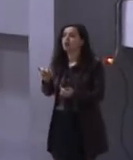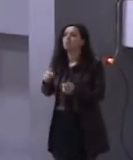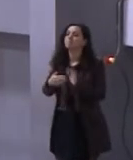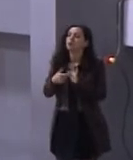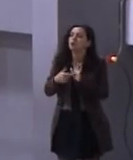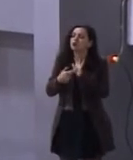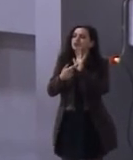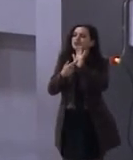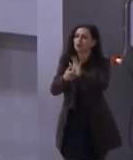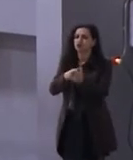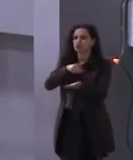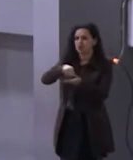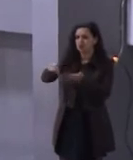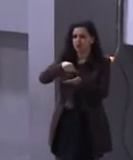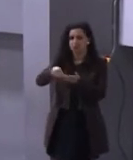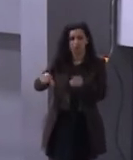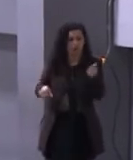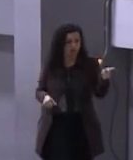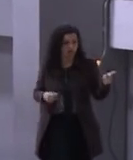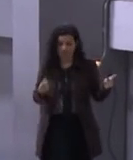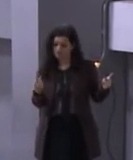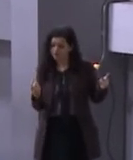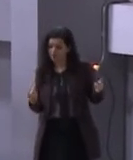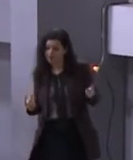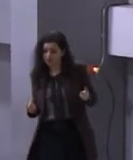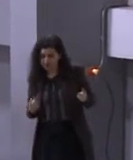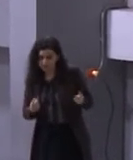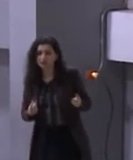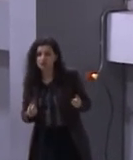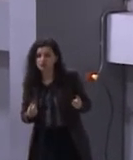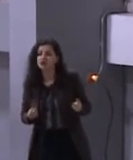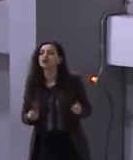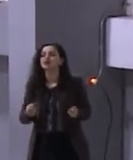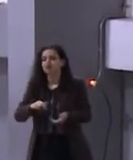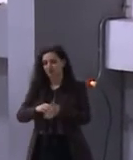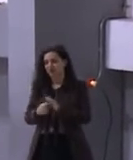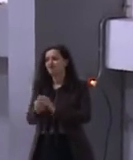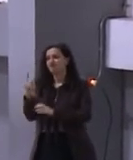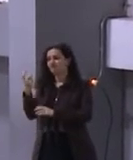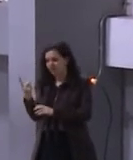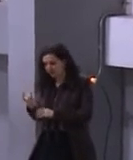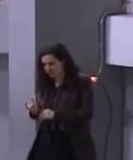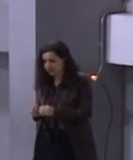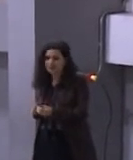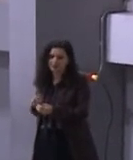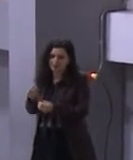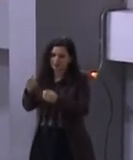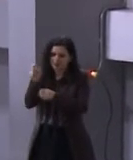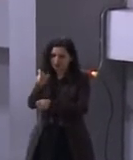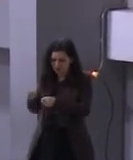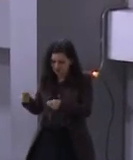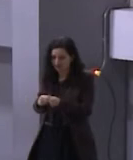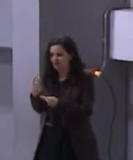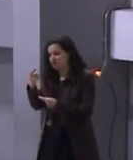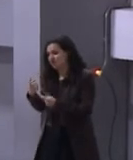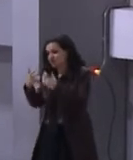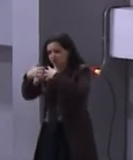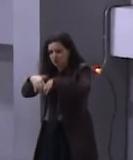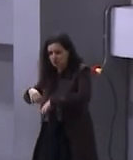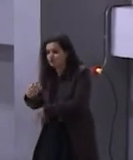gasto. Entonces, estos faltantes hacen cuenta de ello. Todo lo que nos falta a nivel de personal, todo lo que nos falta a nivel de funcionamiento, todo lo que nos falta a nivel